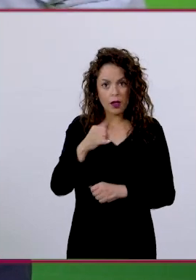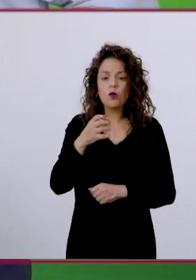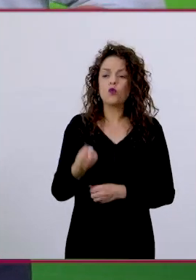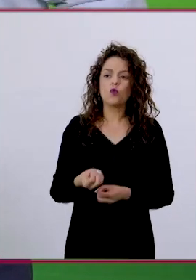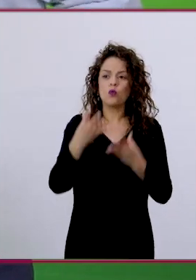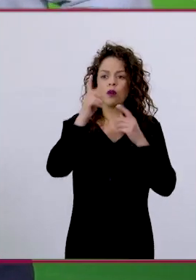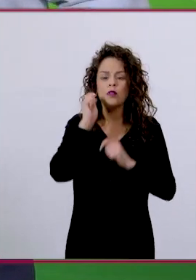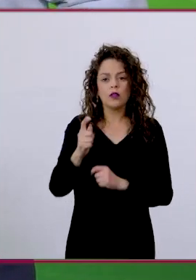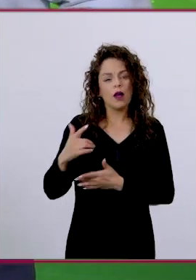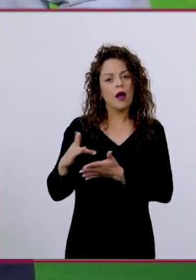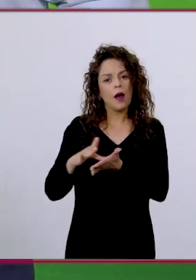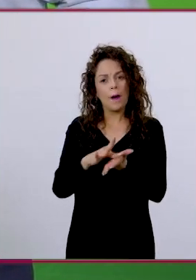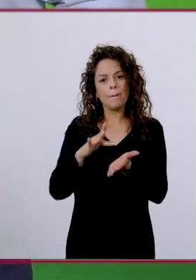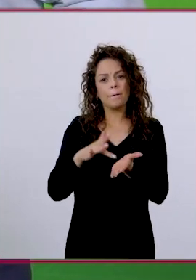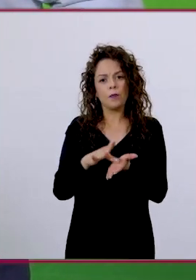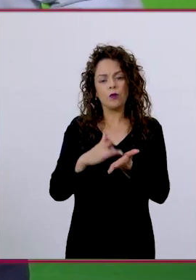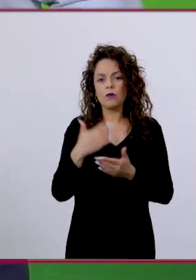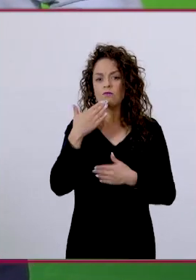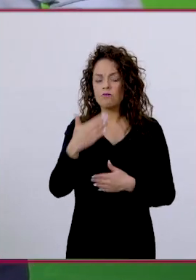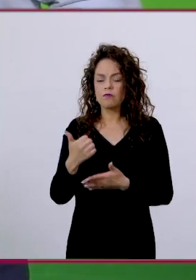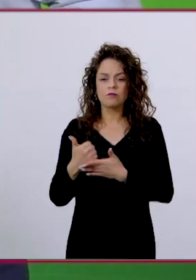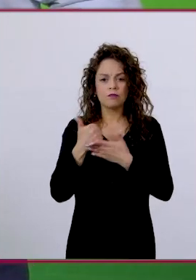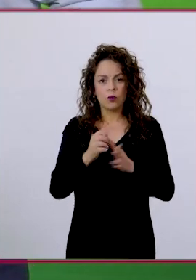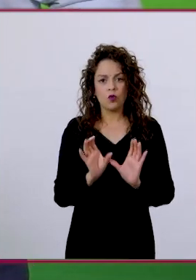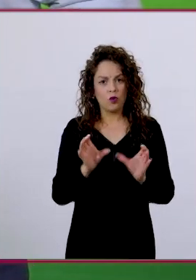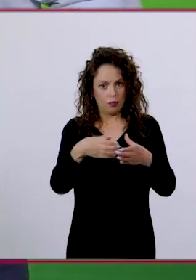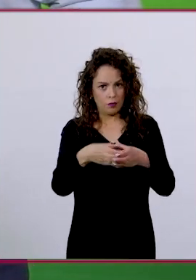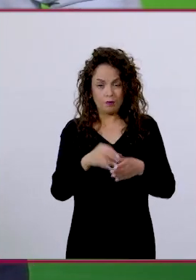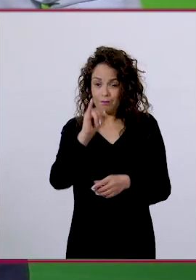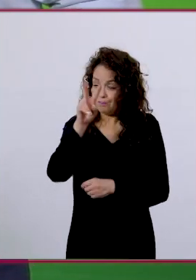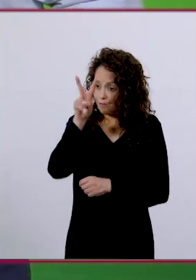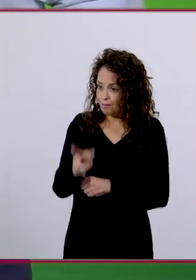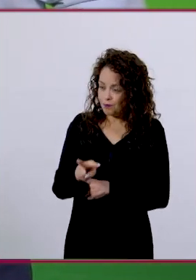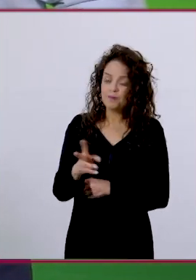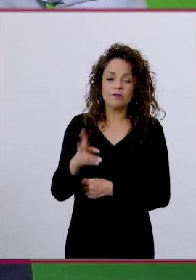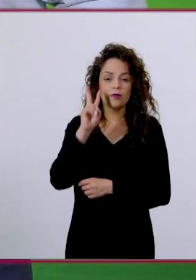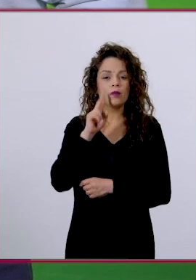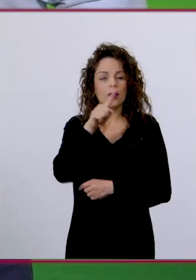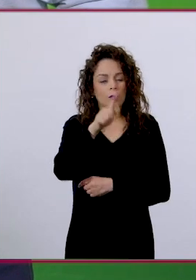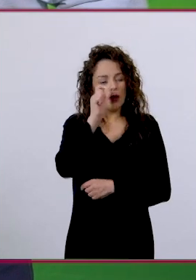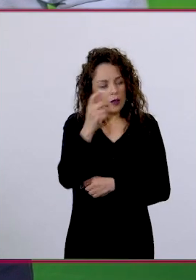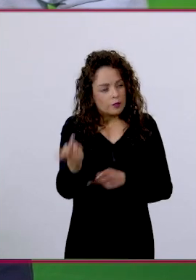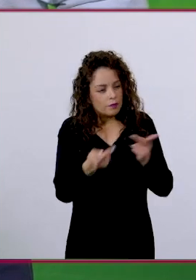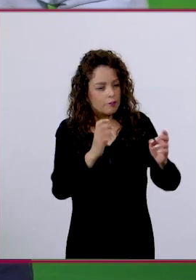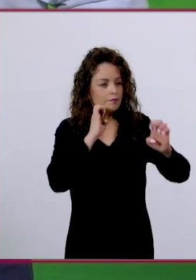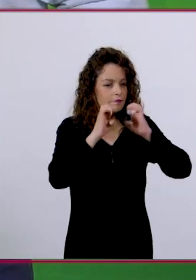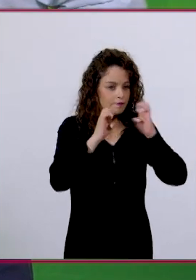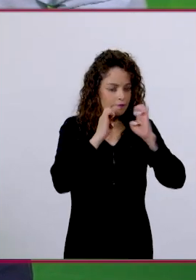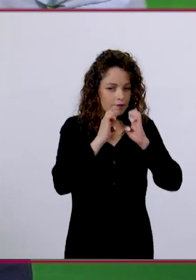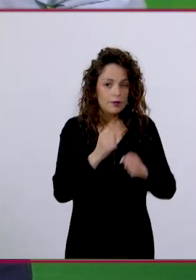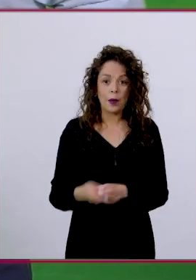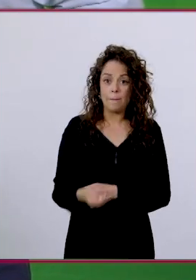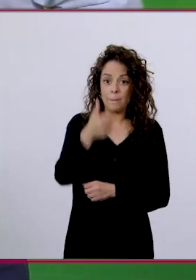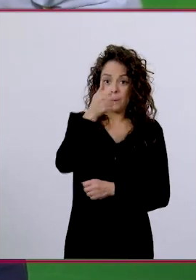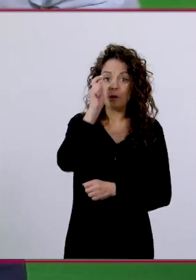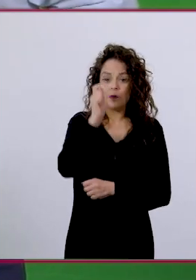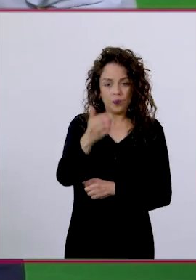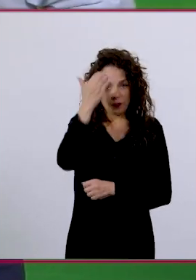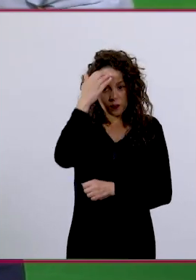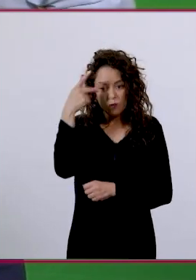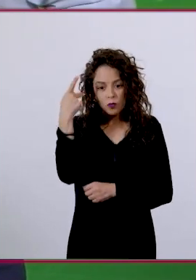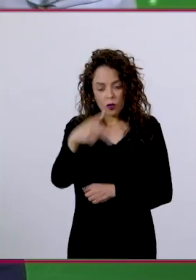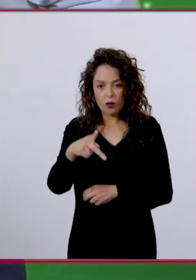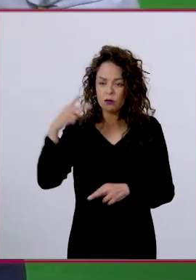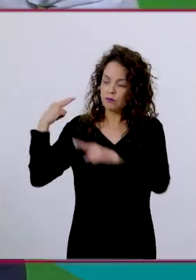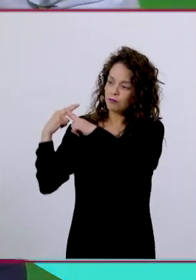los saberes comunitarios? Excelente. Vamos a la primera parte de la entrevista y, como es costumbre, primero conozcamos un poco de sus